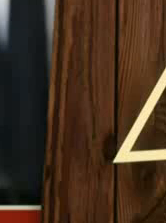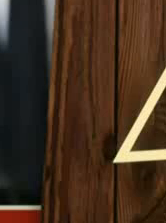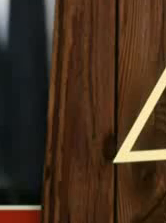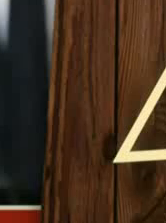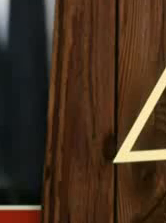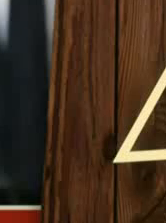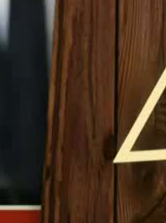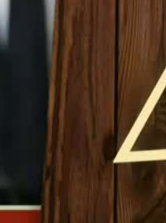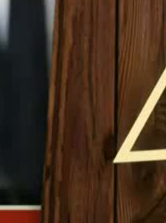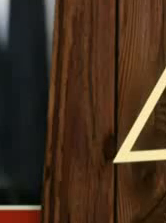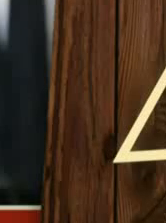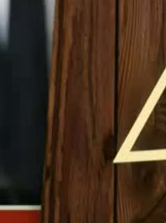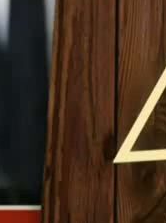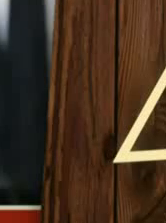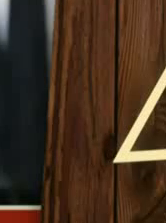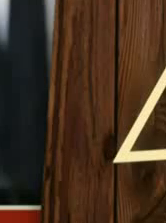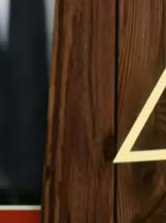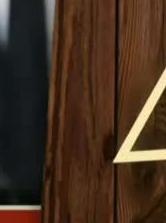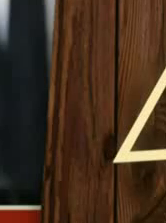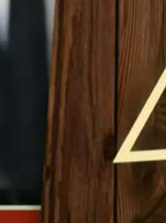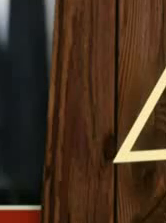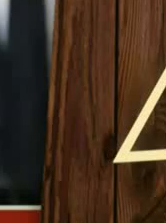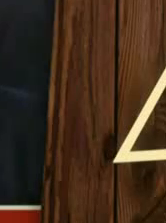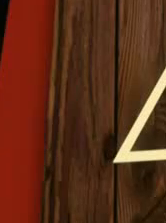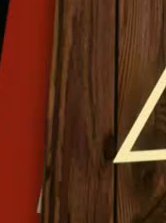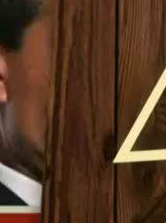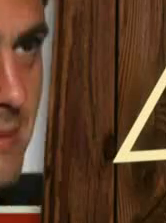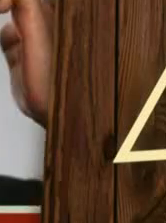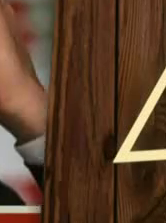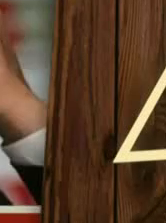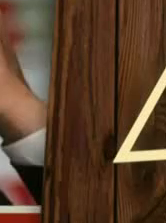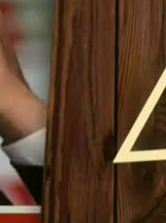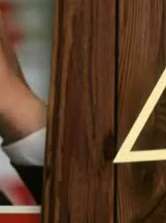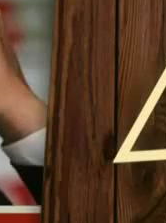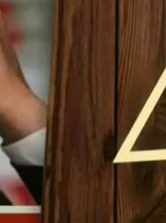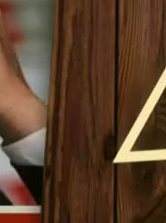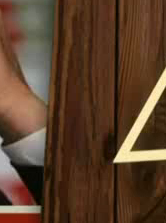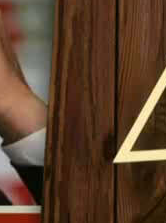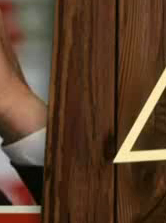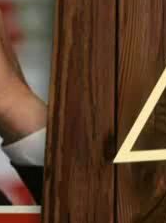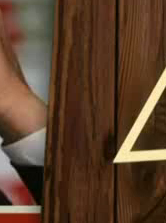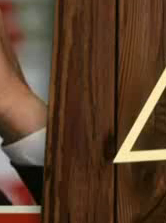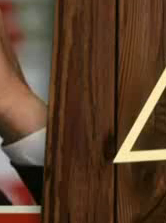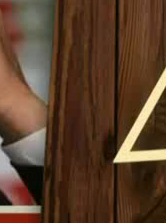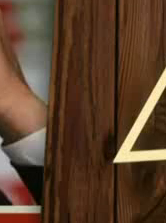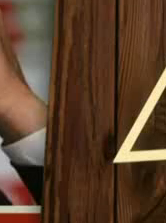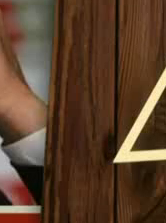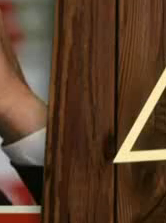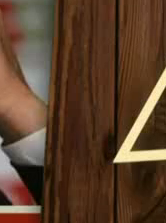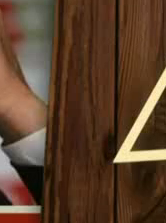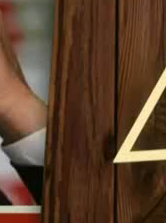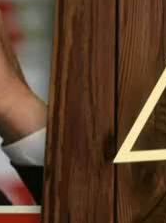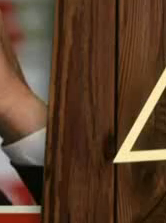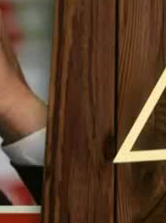el narco. Así es, tienes toda la razón. A Peña Nieto con Ayotzinapa y los 43 desaparecidos.